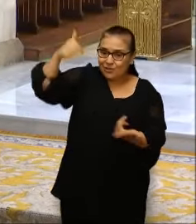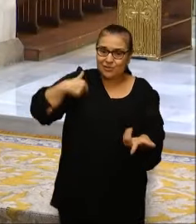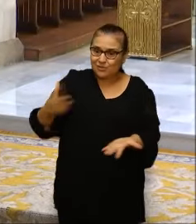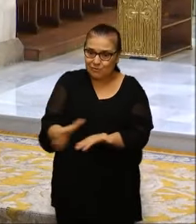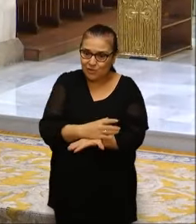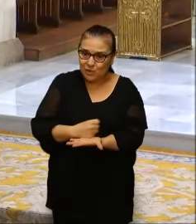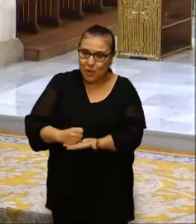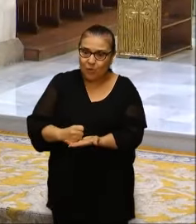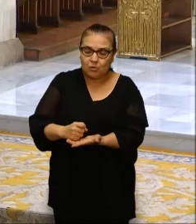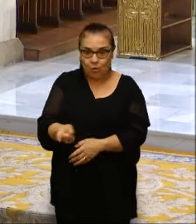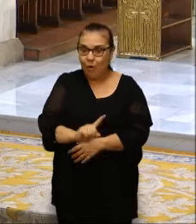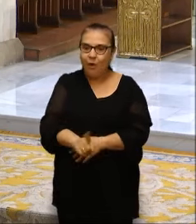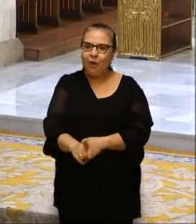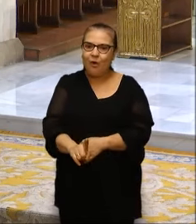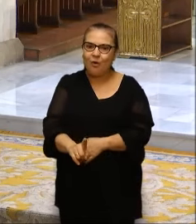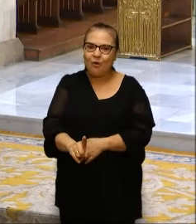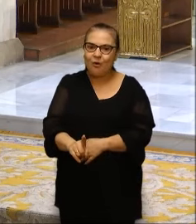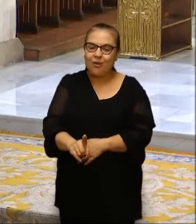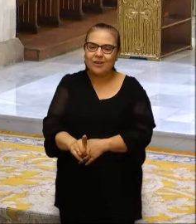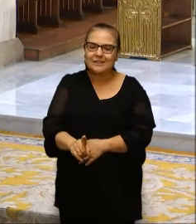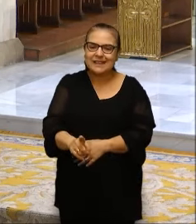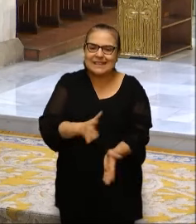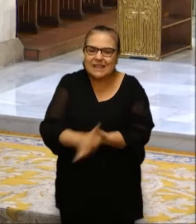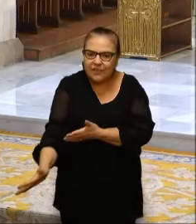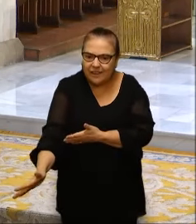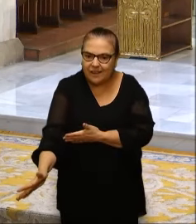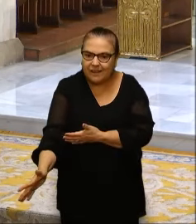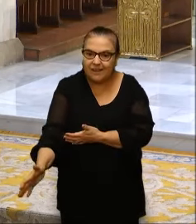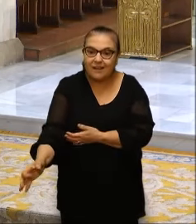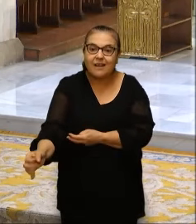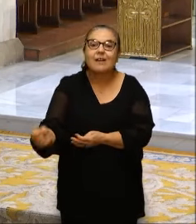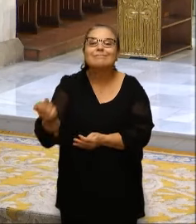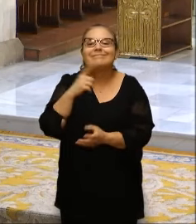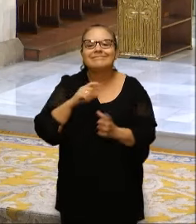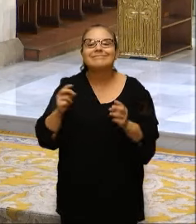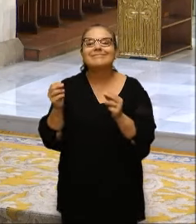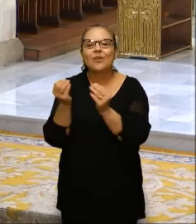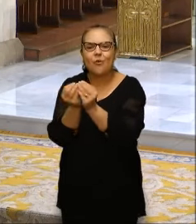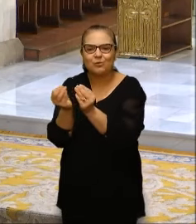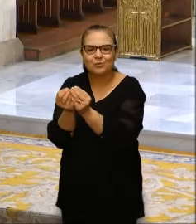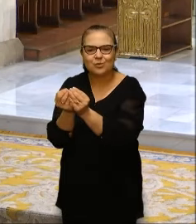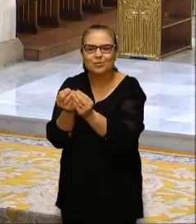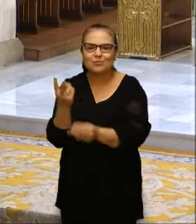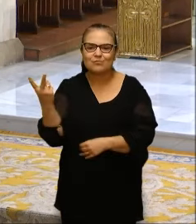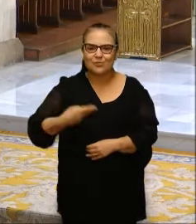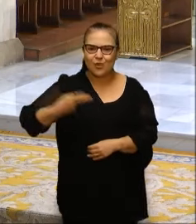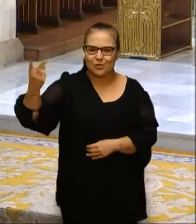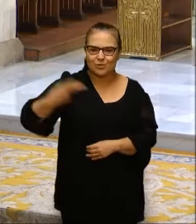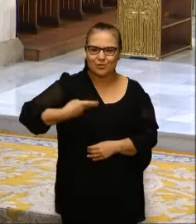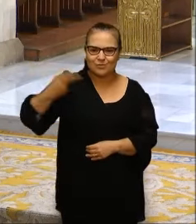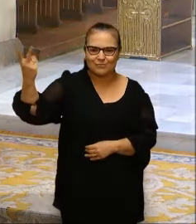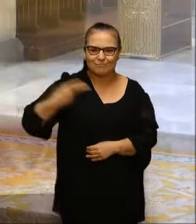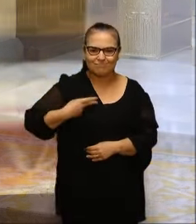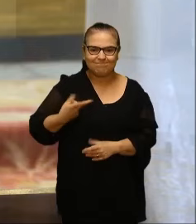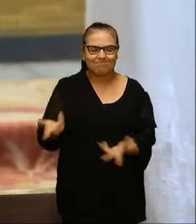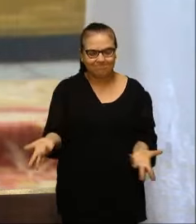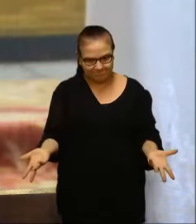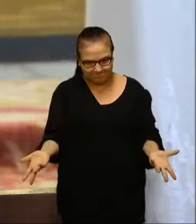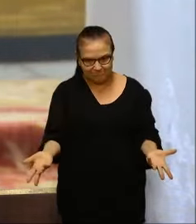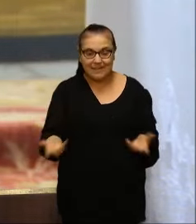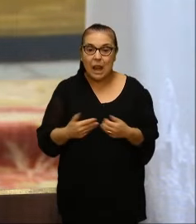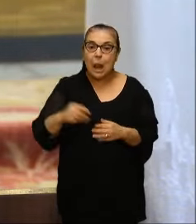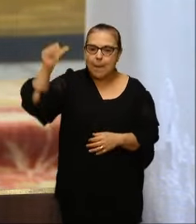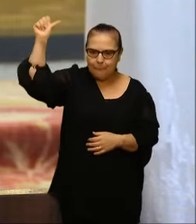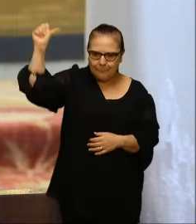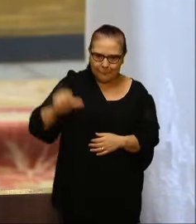quiere decir que el Señor y yo somos un equipo. Viendo la película de San Juan 23, el